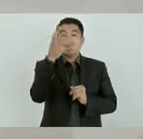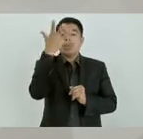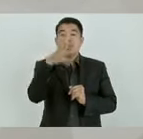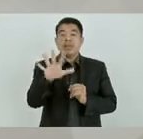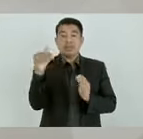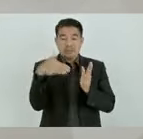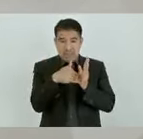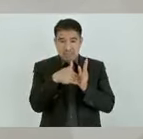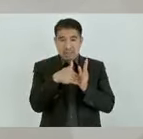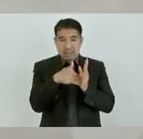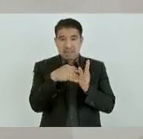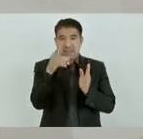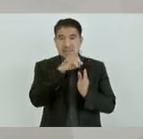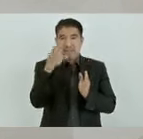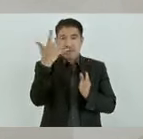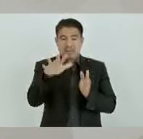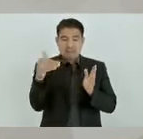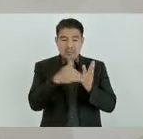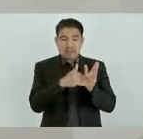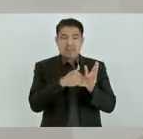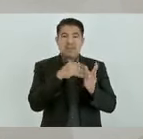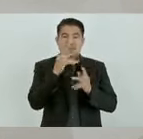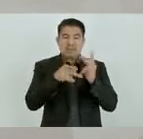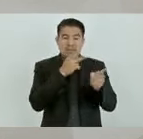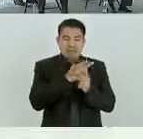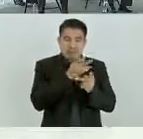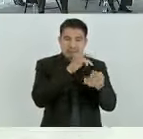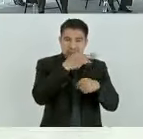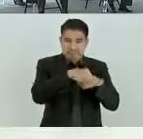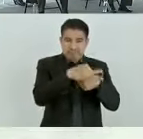110.000 créditos.